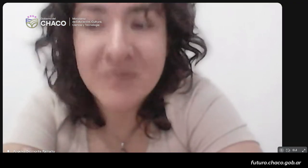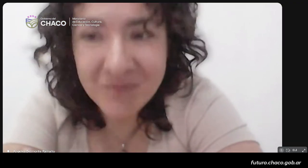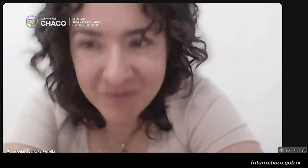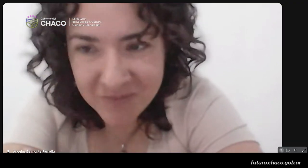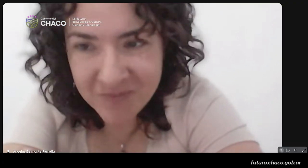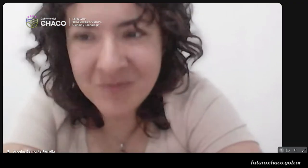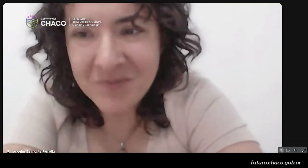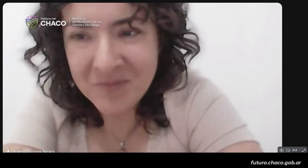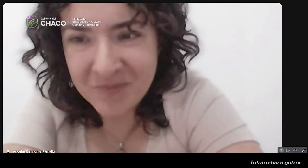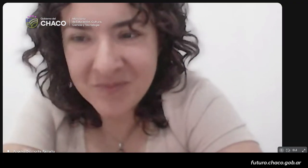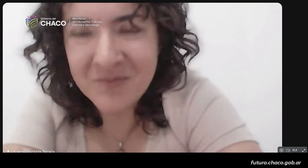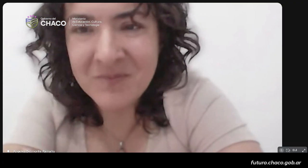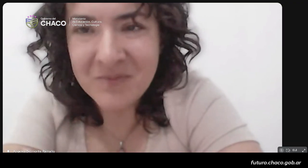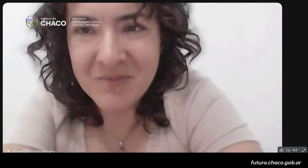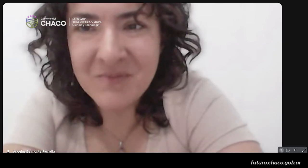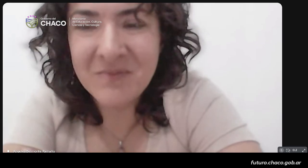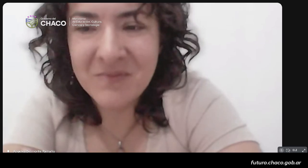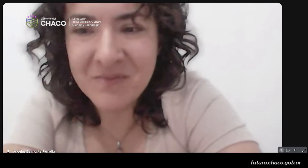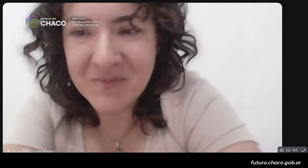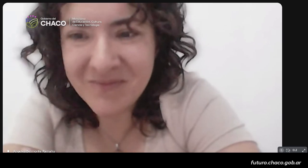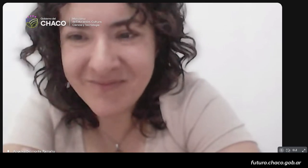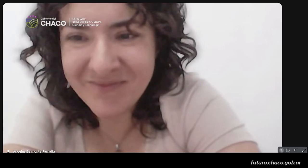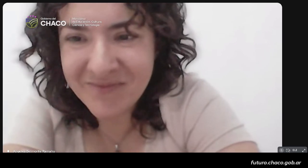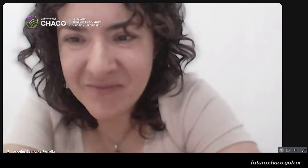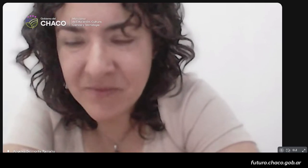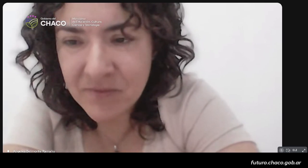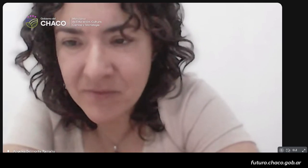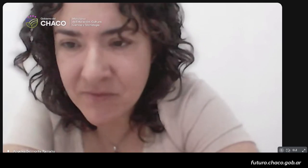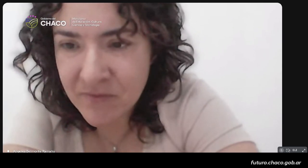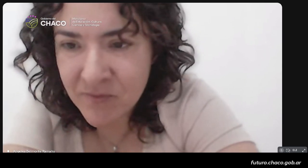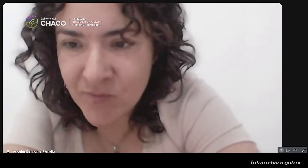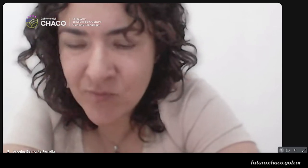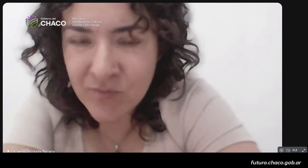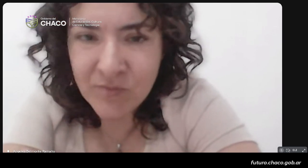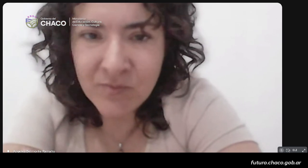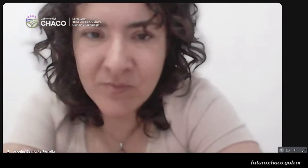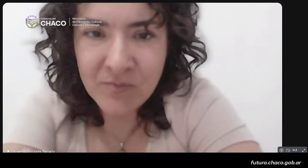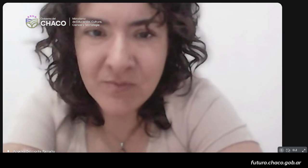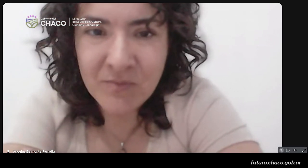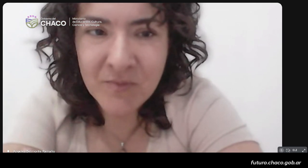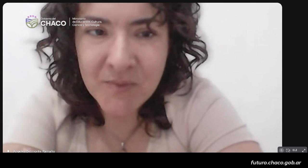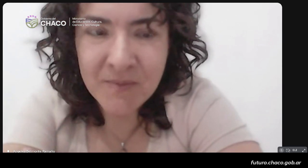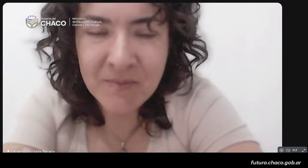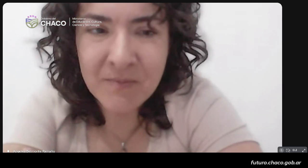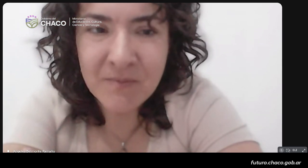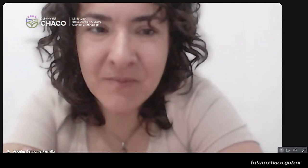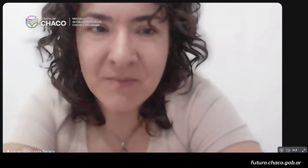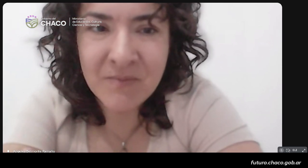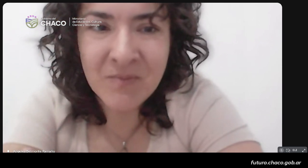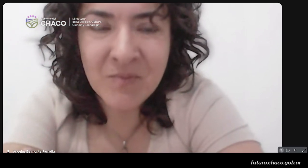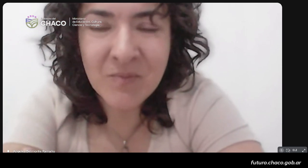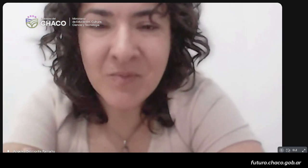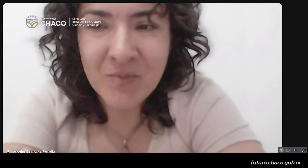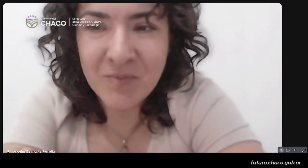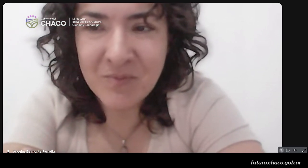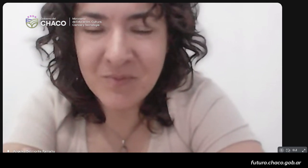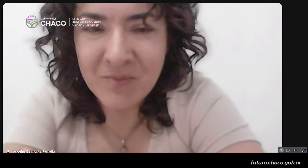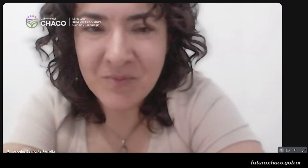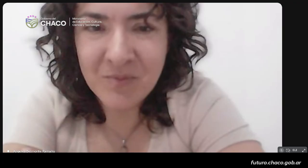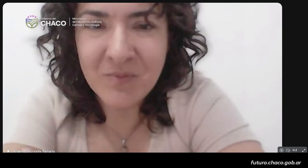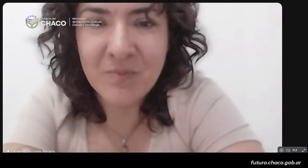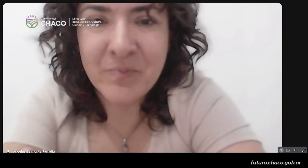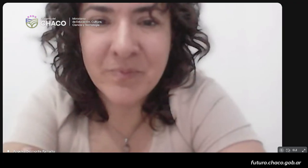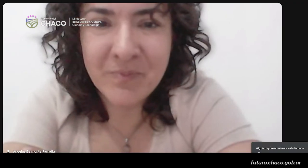estamos practicando y que ellos deben saber hacer las señas casada, de